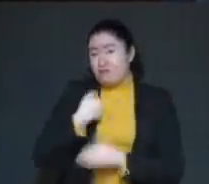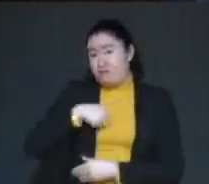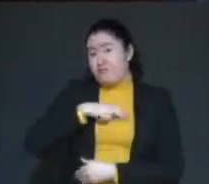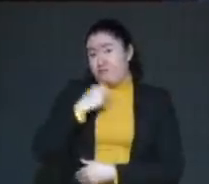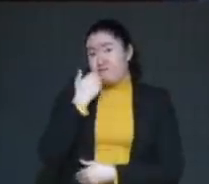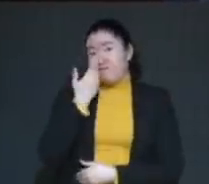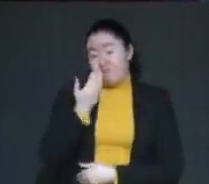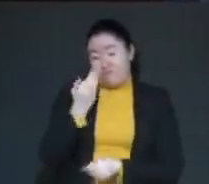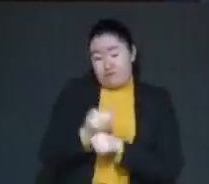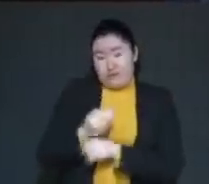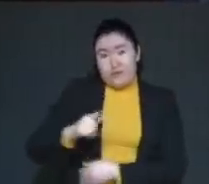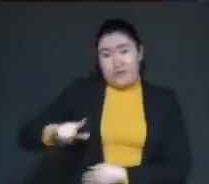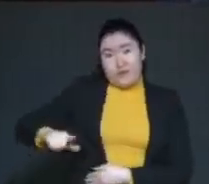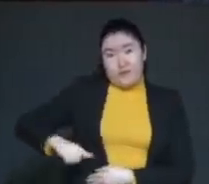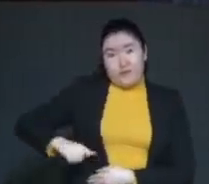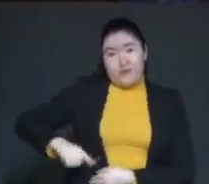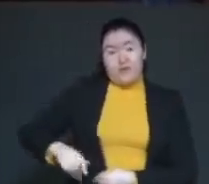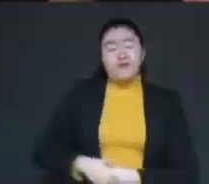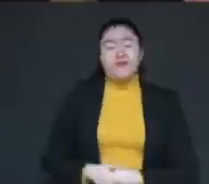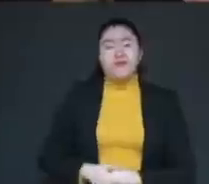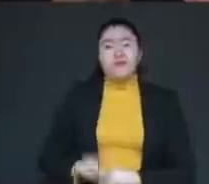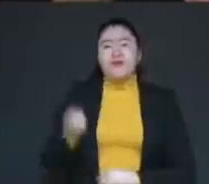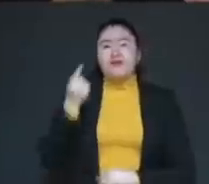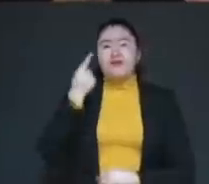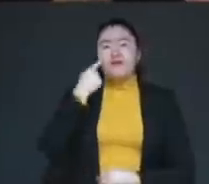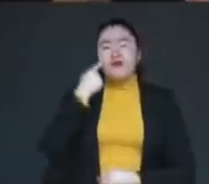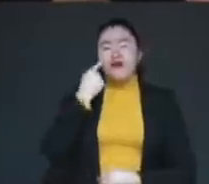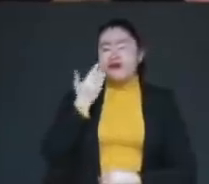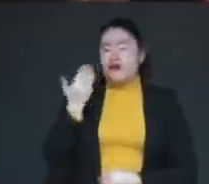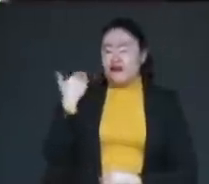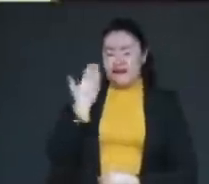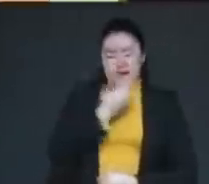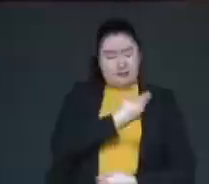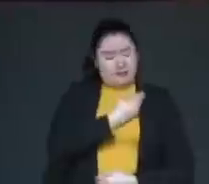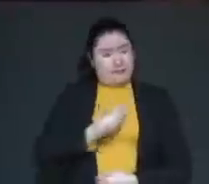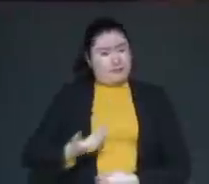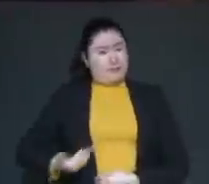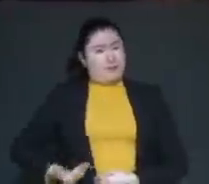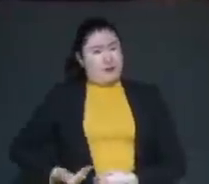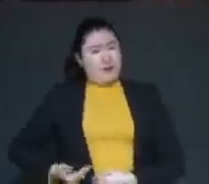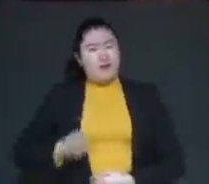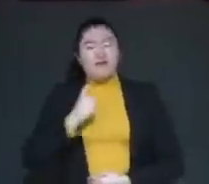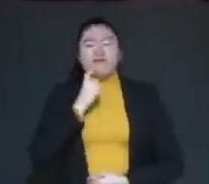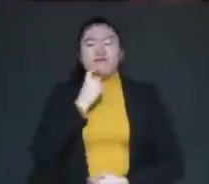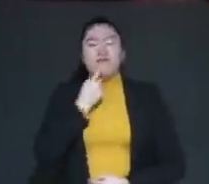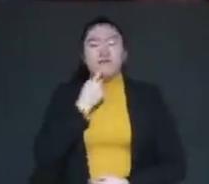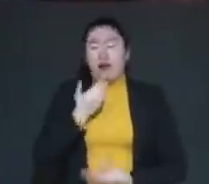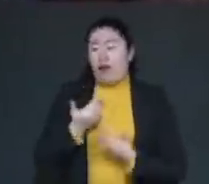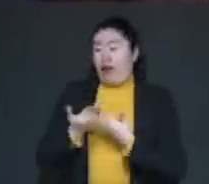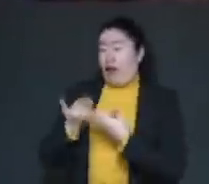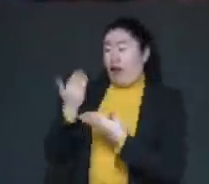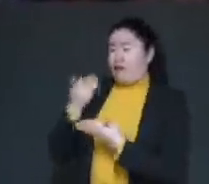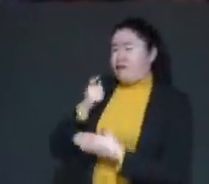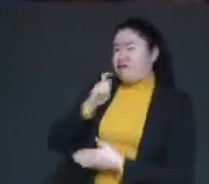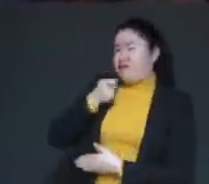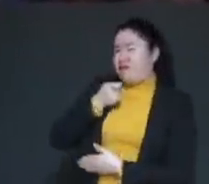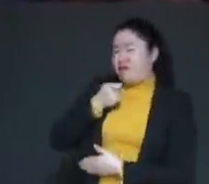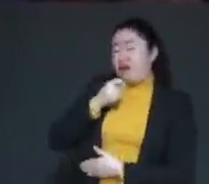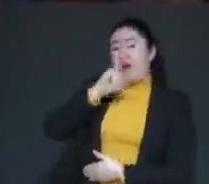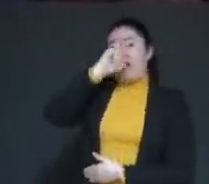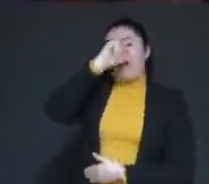Estamos, fíjense, cuando nuestro presidente Andrés Manuel López Obrador fue jefe de gobierno, él llegó a más